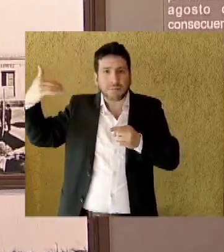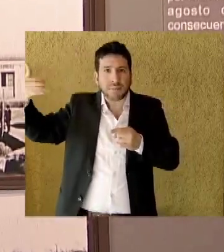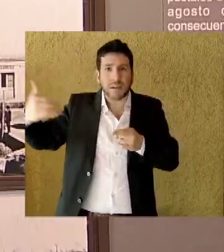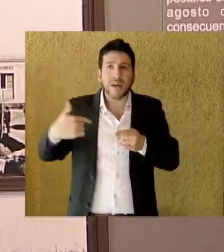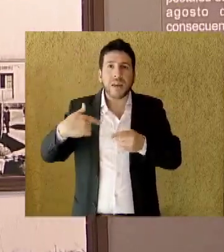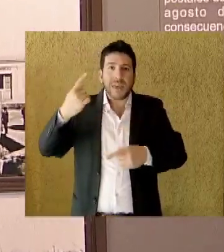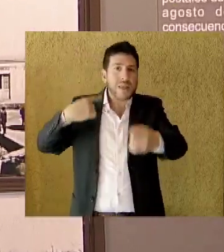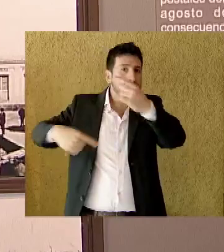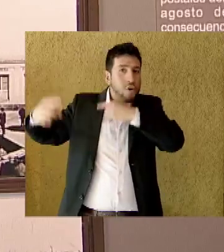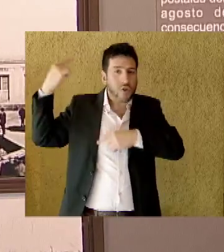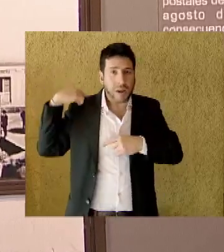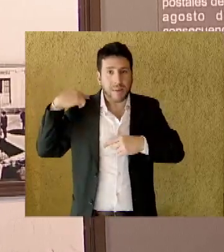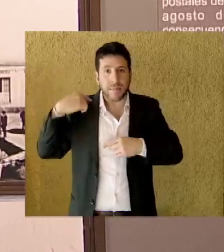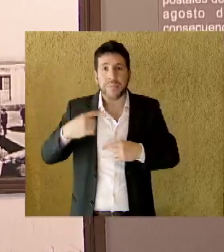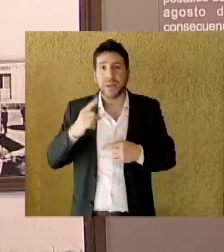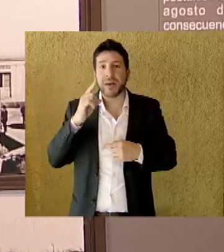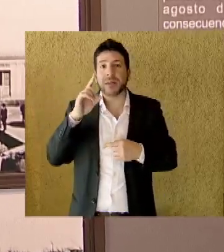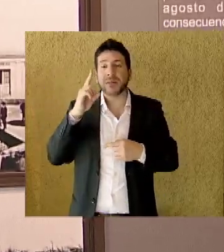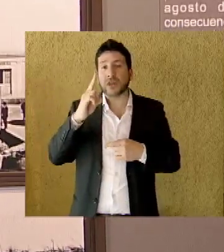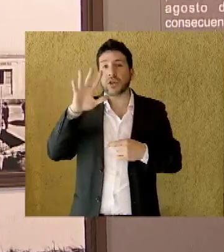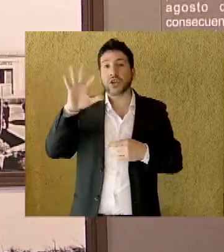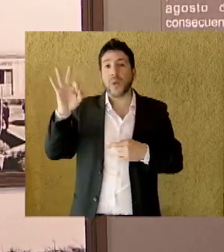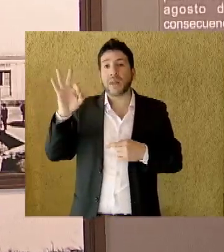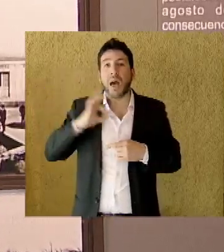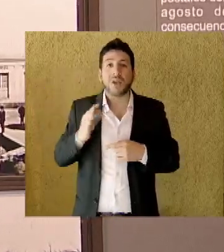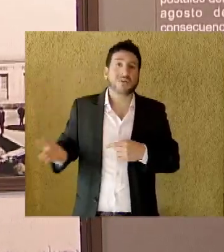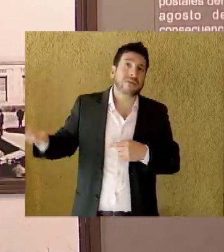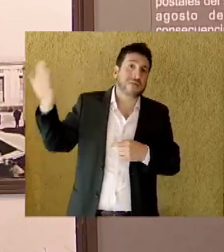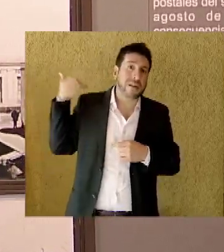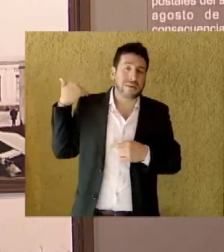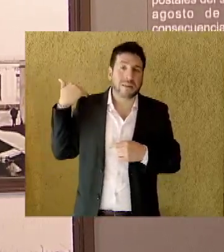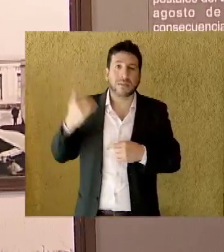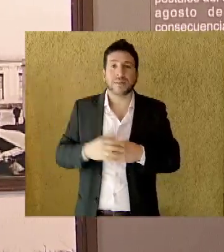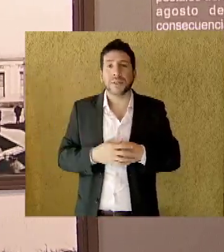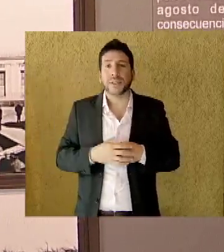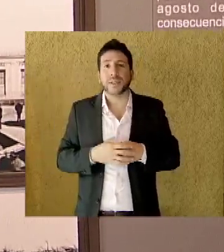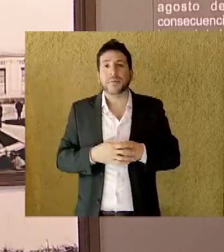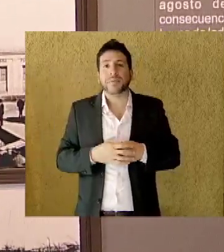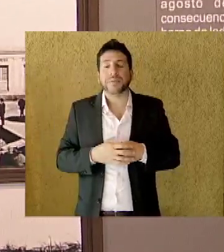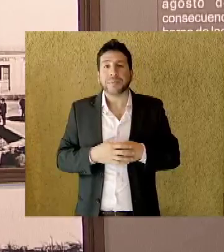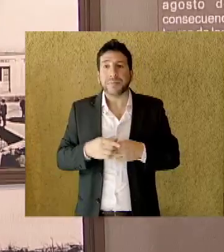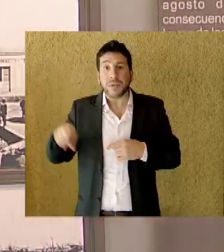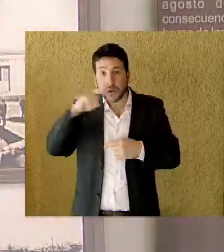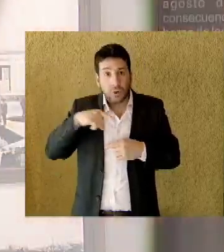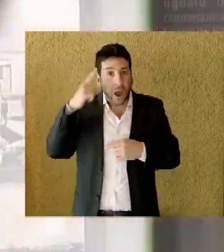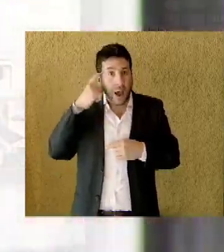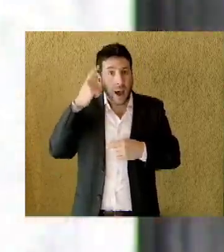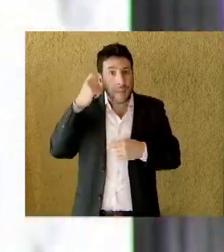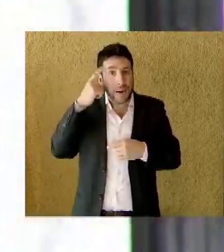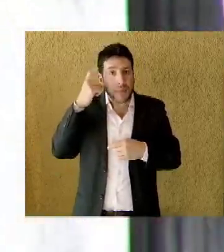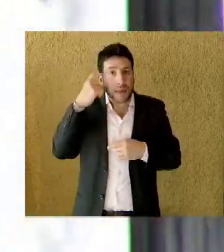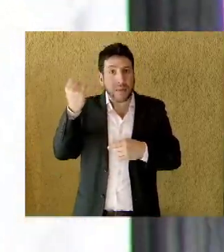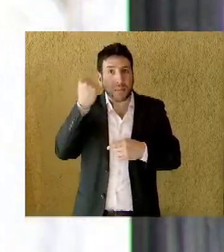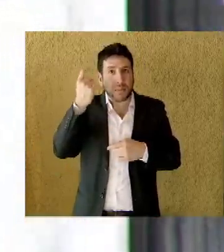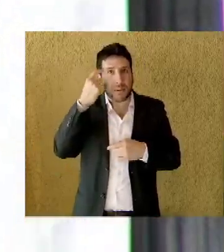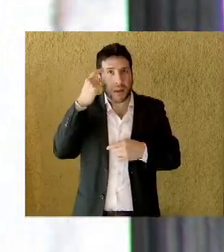reciente, porque obviamente hablamos de 150 años hacia atrás, pero definitivamente tenemos que aprender para tener esa resiliencia,